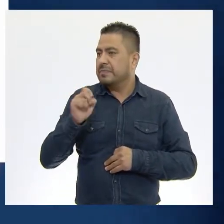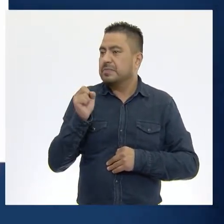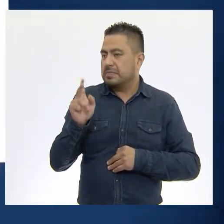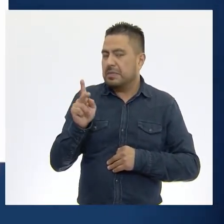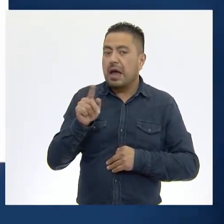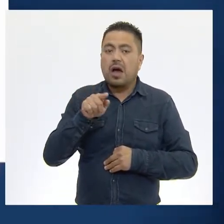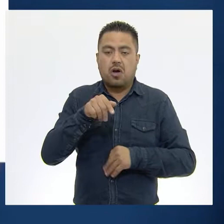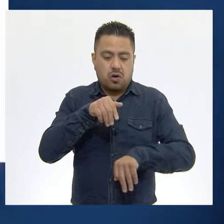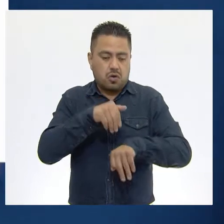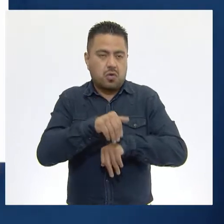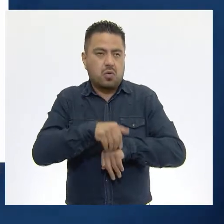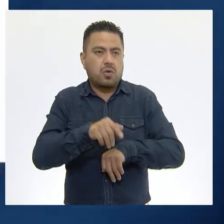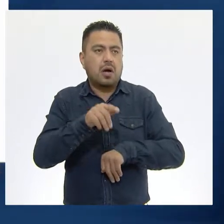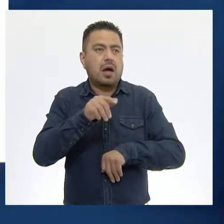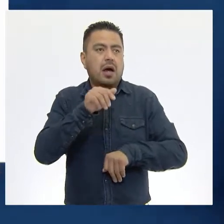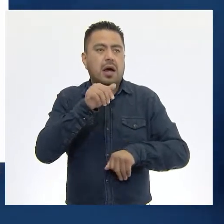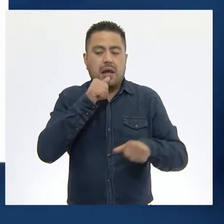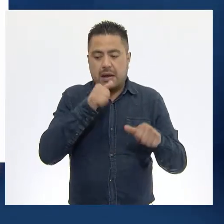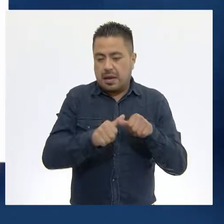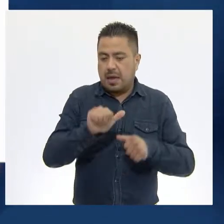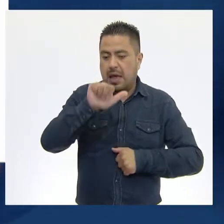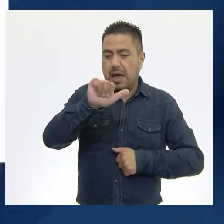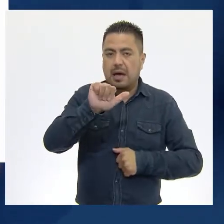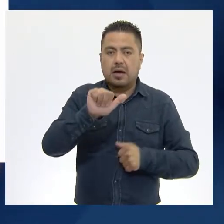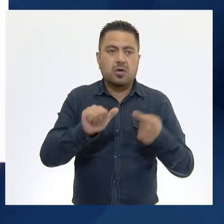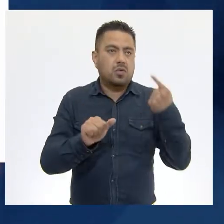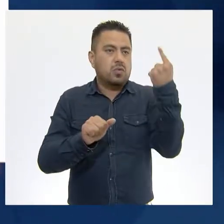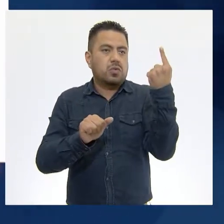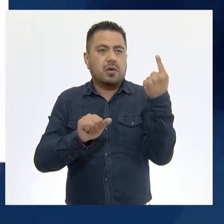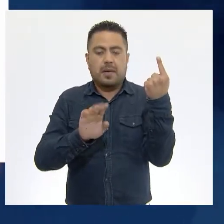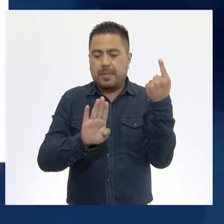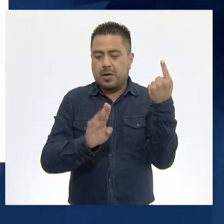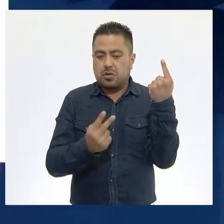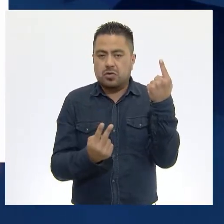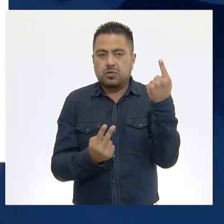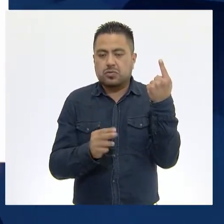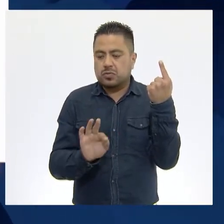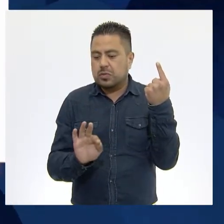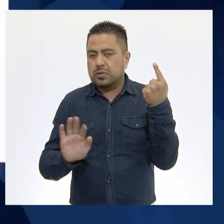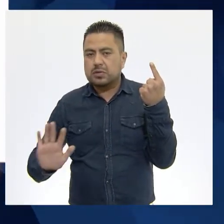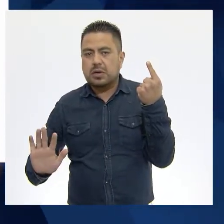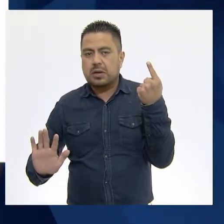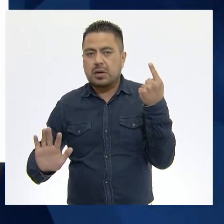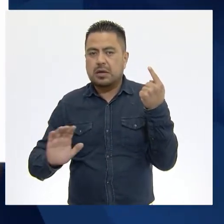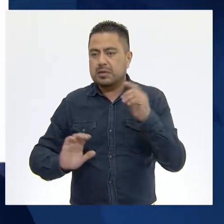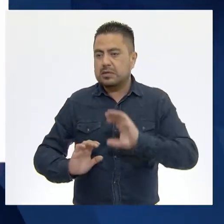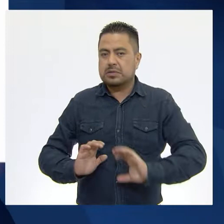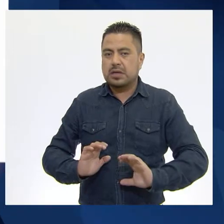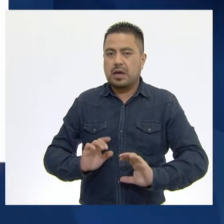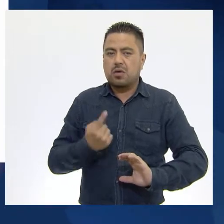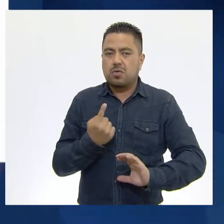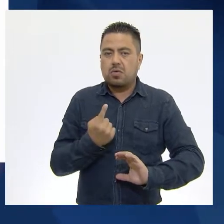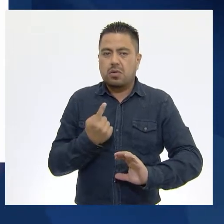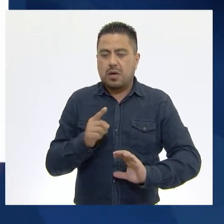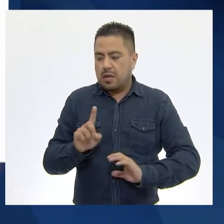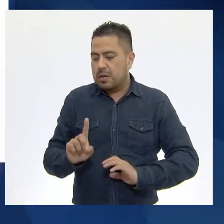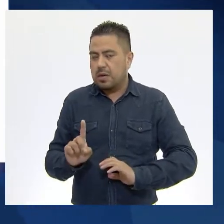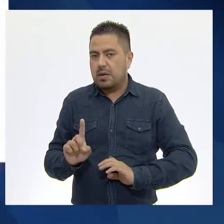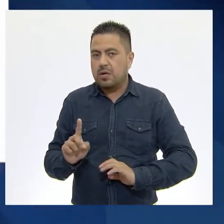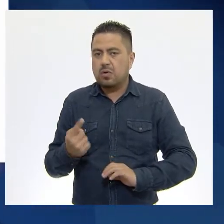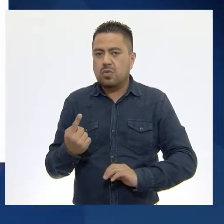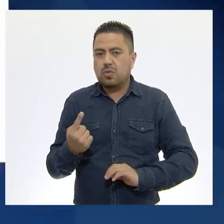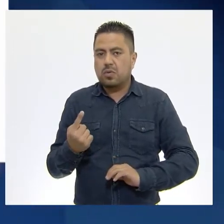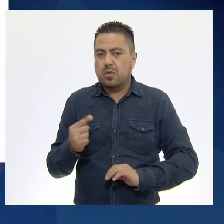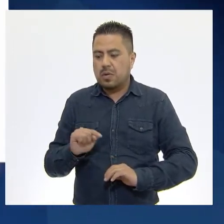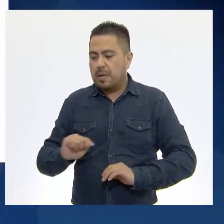1. En la letra A está el 1, en la B el 2.5, en la C el 1, en la D el